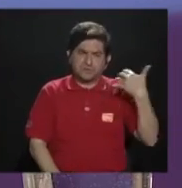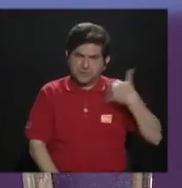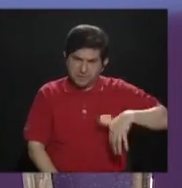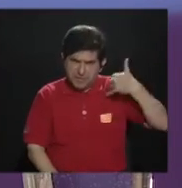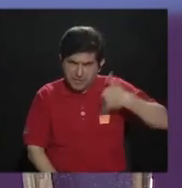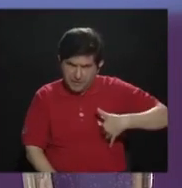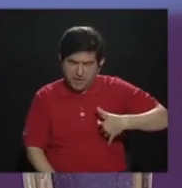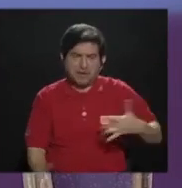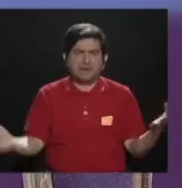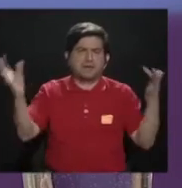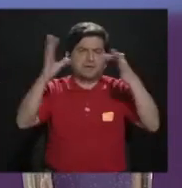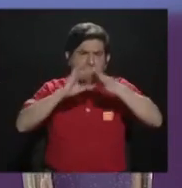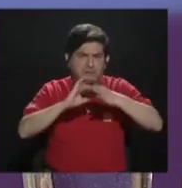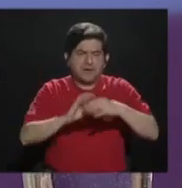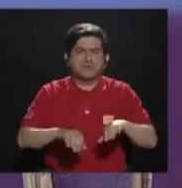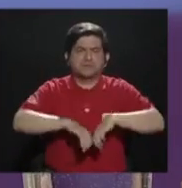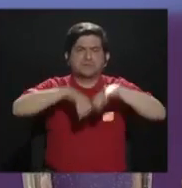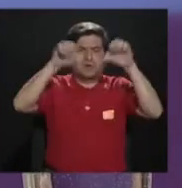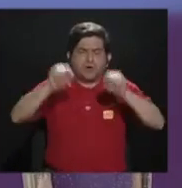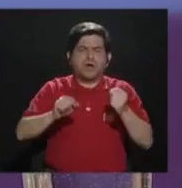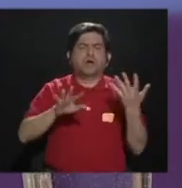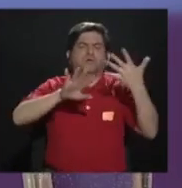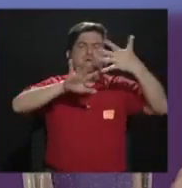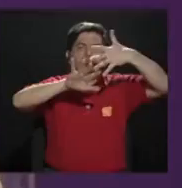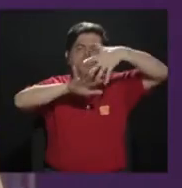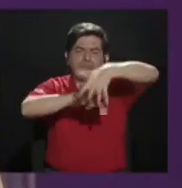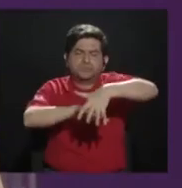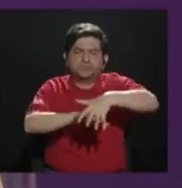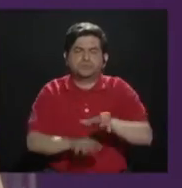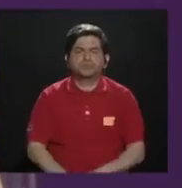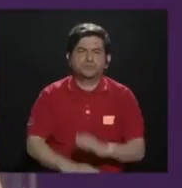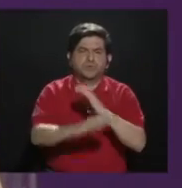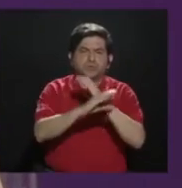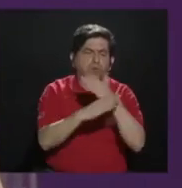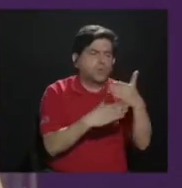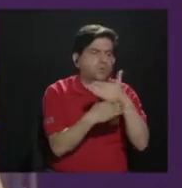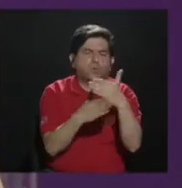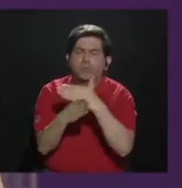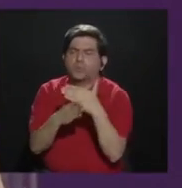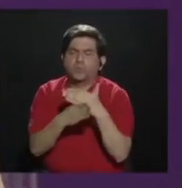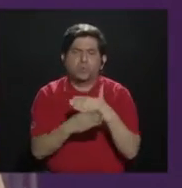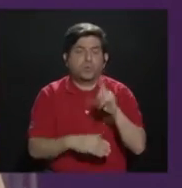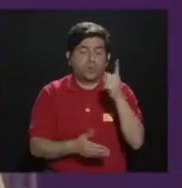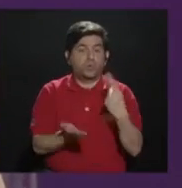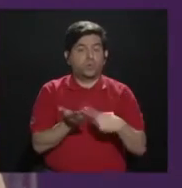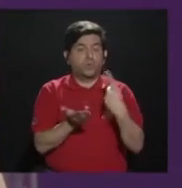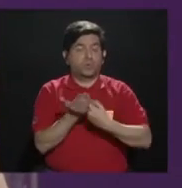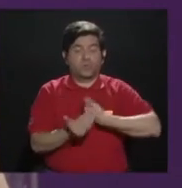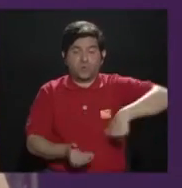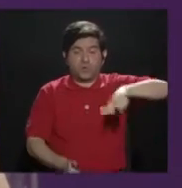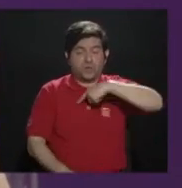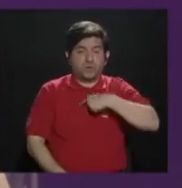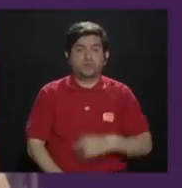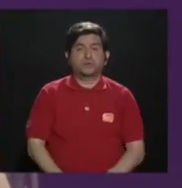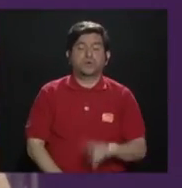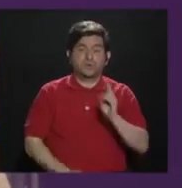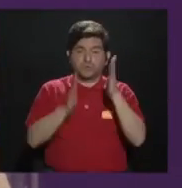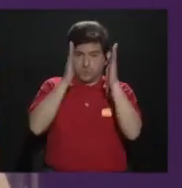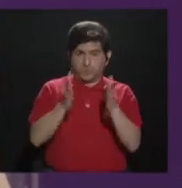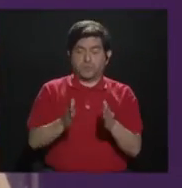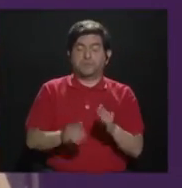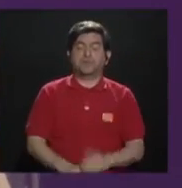Argentina con respecto a un sistema integral de cuidados compartidos, es uno de los debates que nosotros nos dimos con nuestros